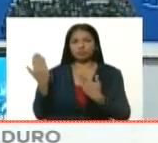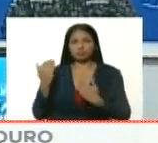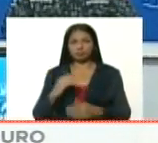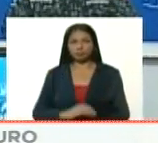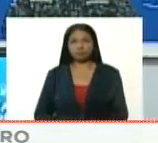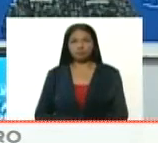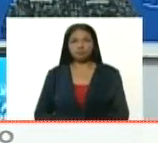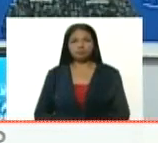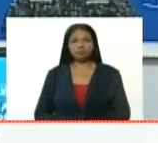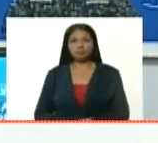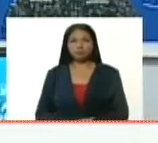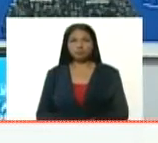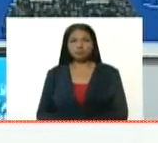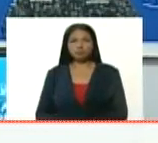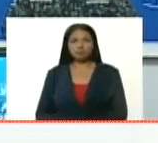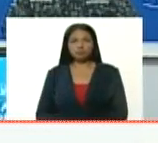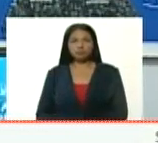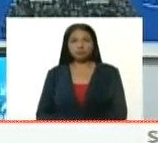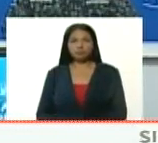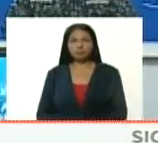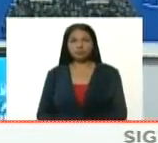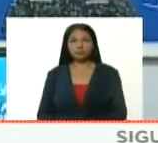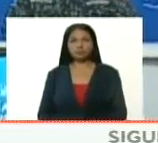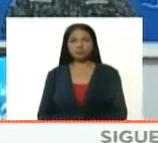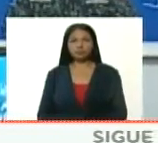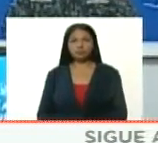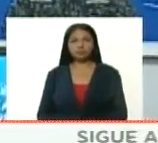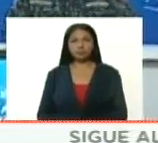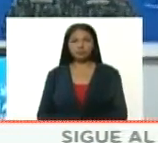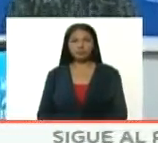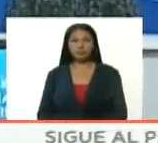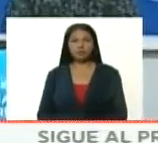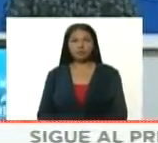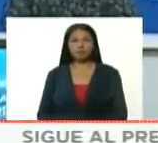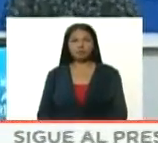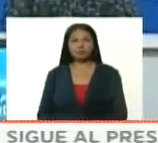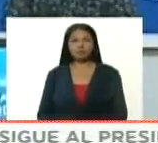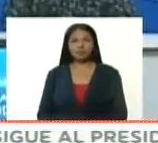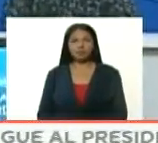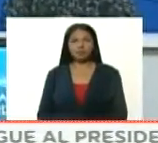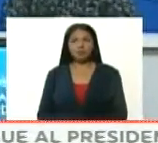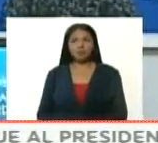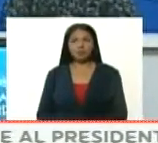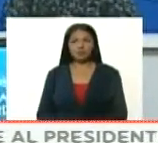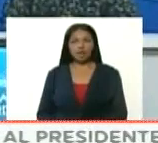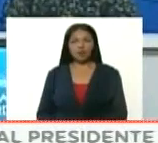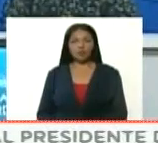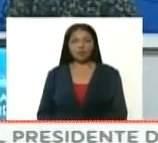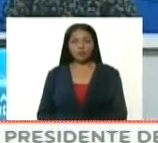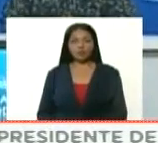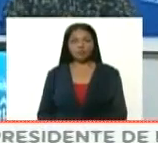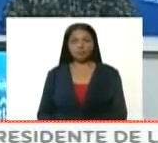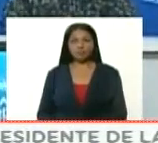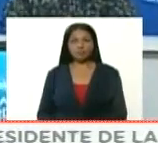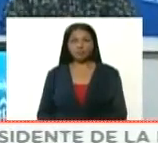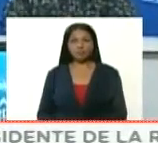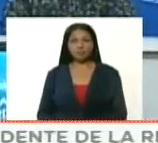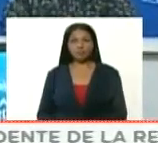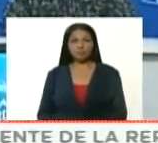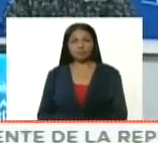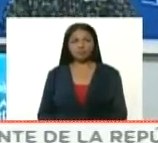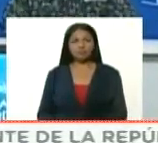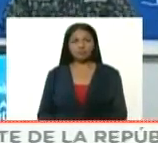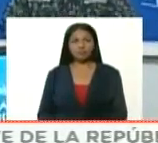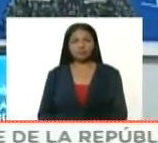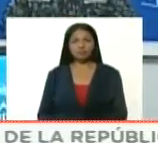Gracias, mi comandante. Muy buenas tardes a todo el pueblo de Venezuela. Y le damos la bienvenida al